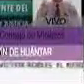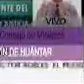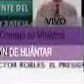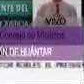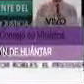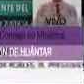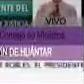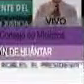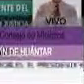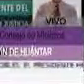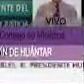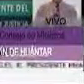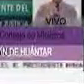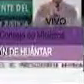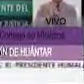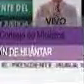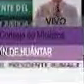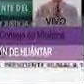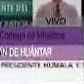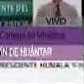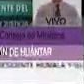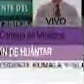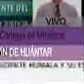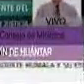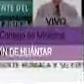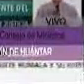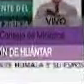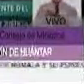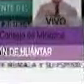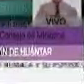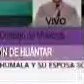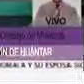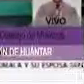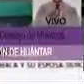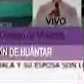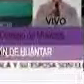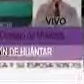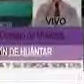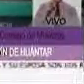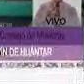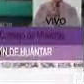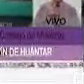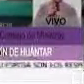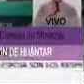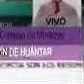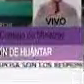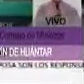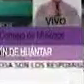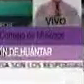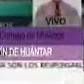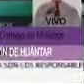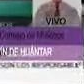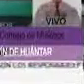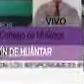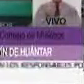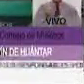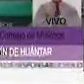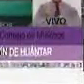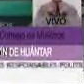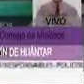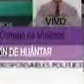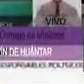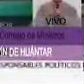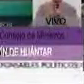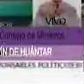trabajo absolutamente legal, enmarcada dentro de lo dispuesto por la ley del Ministerio de Justicia y la ley del